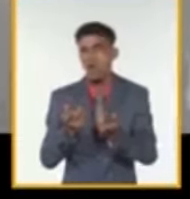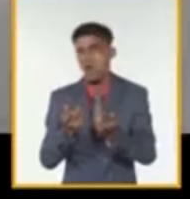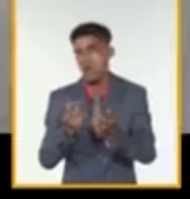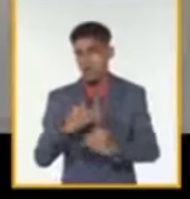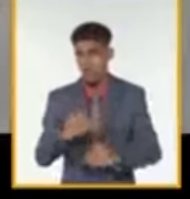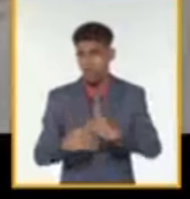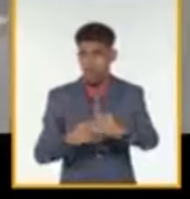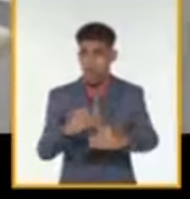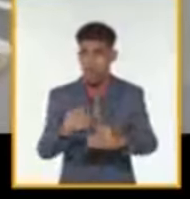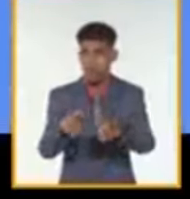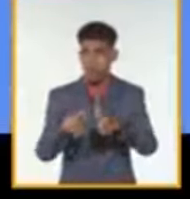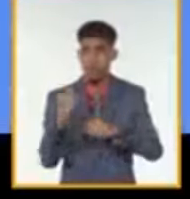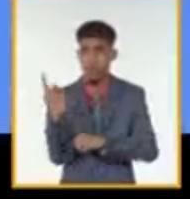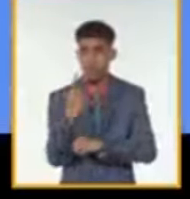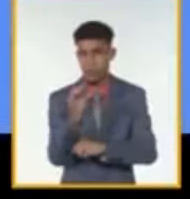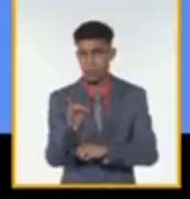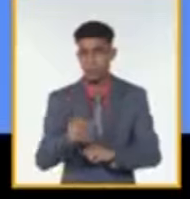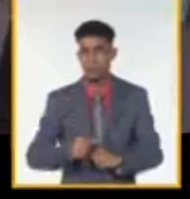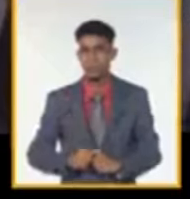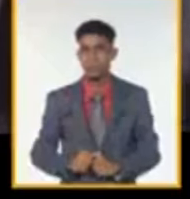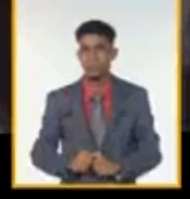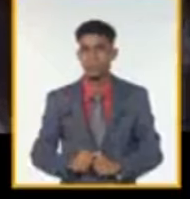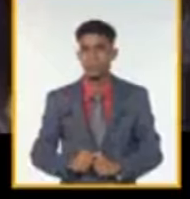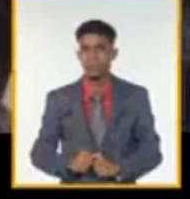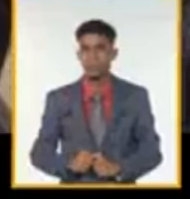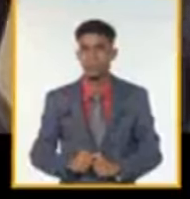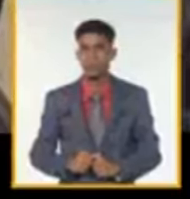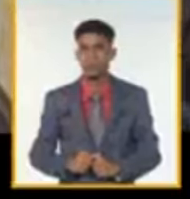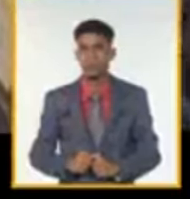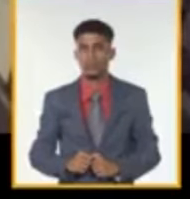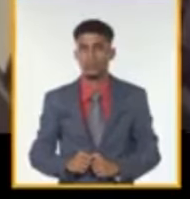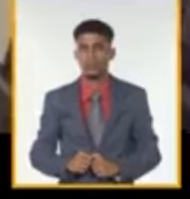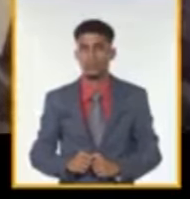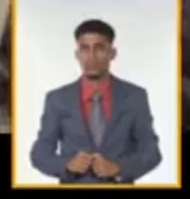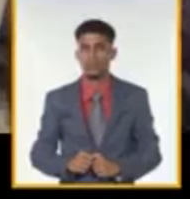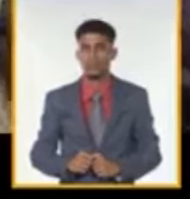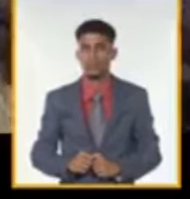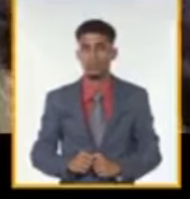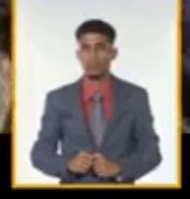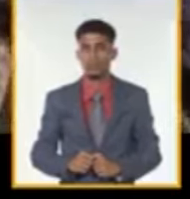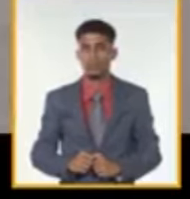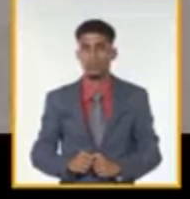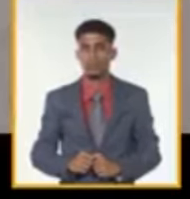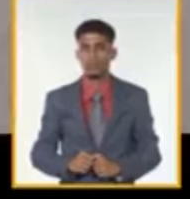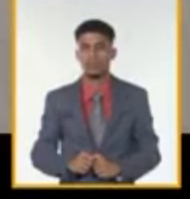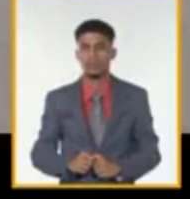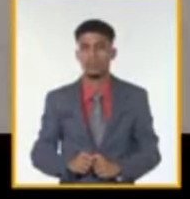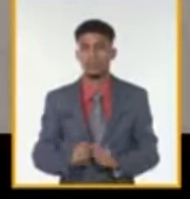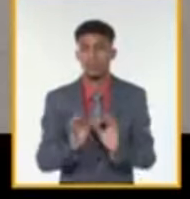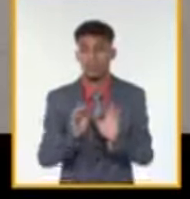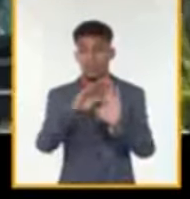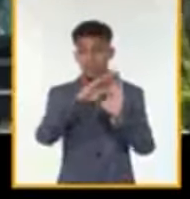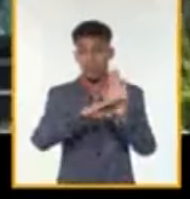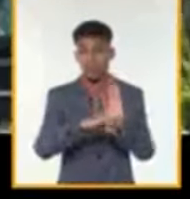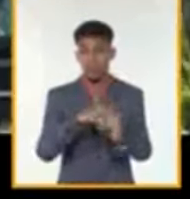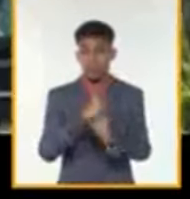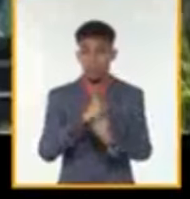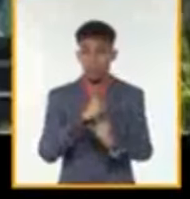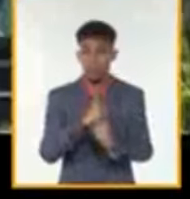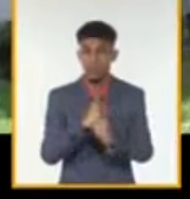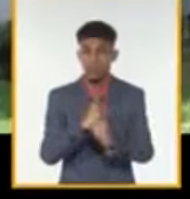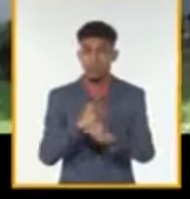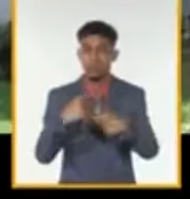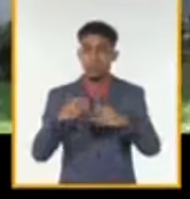en en la provincia eh programa de trabajo que venía también diseñado a nosotros ir resolviendo